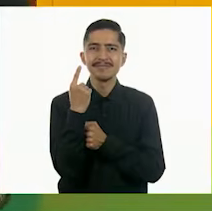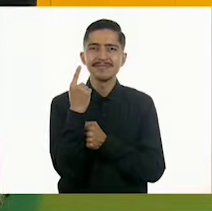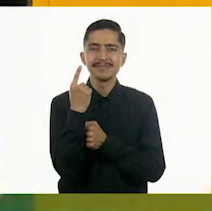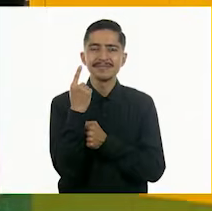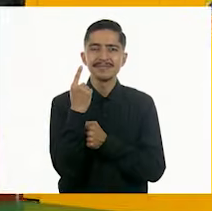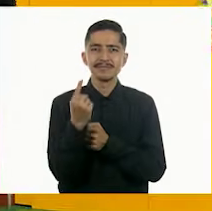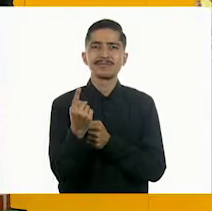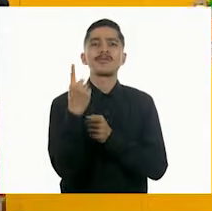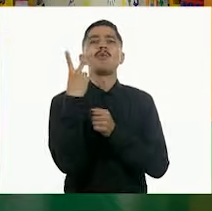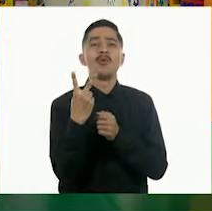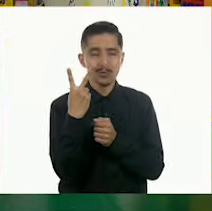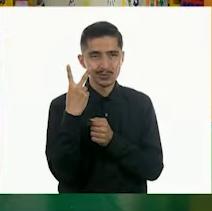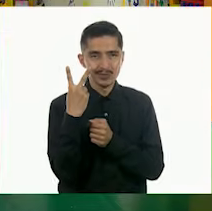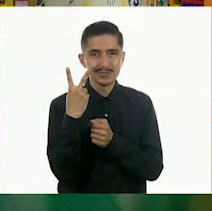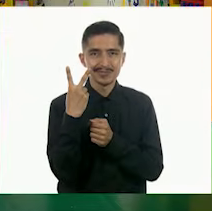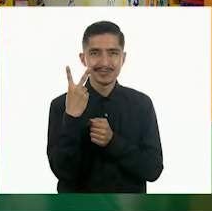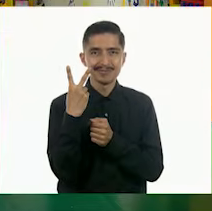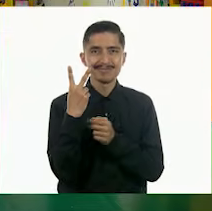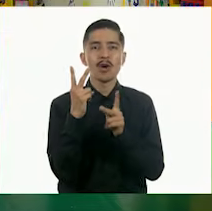Dos.